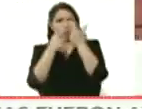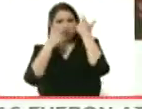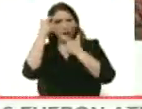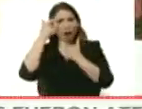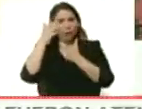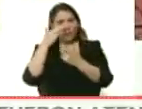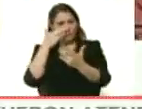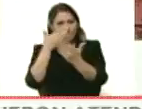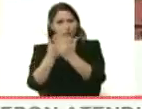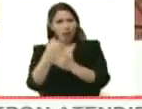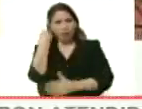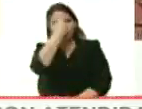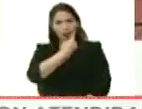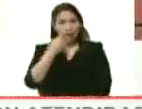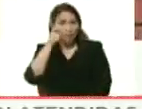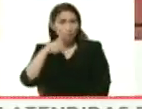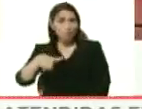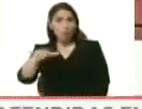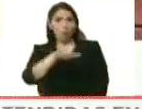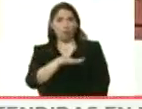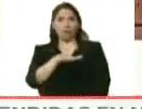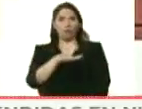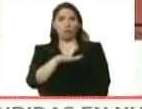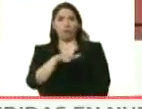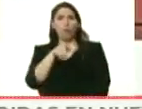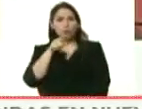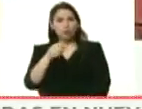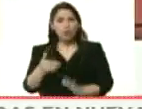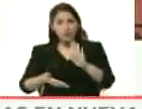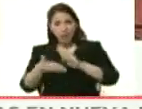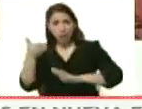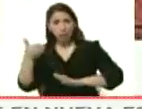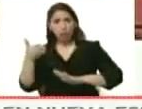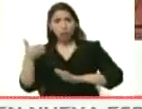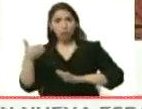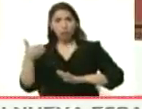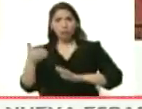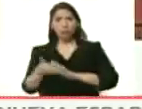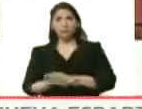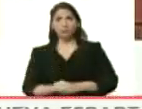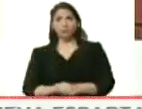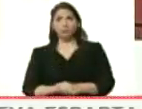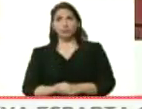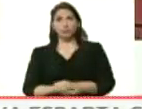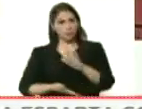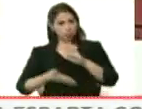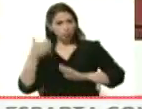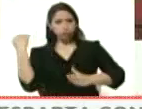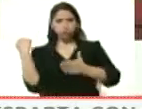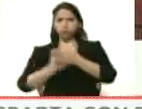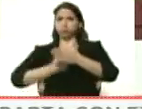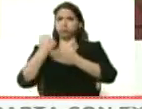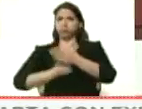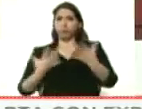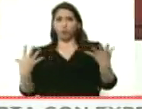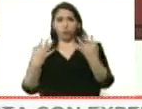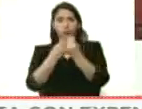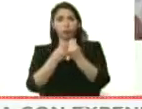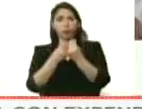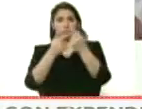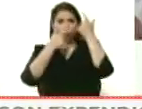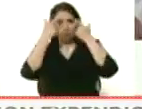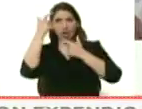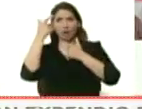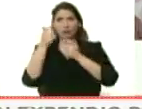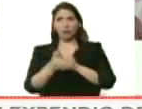dando la cara a este pueblo, y usted salió y se fue a la batalla. Mi reconocimiento